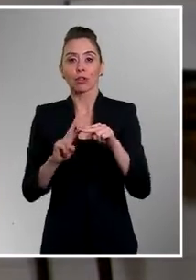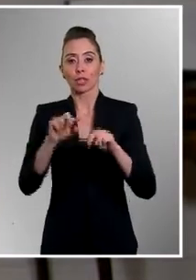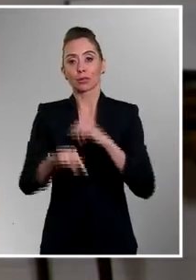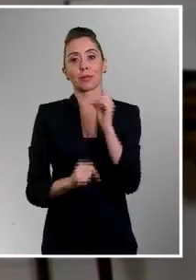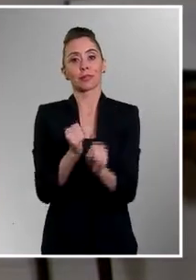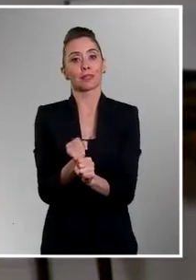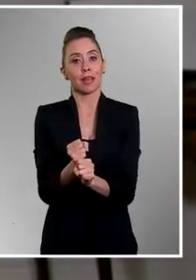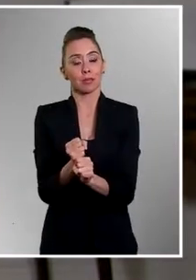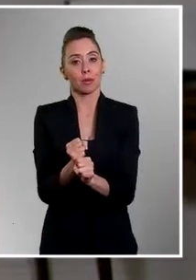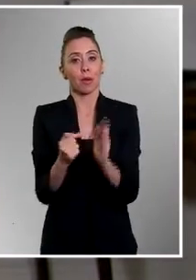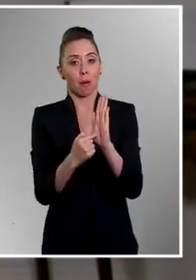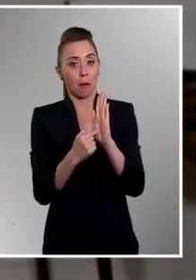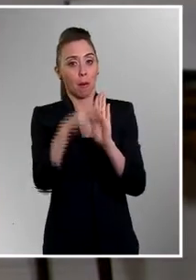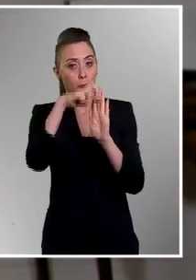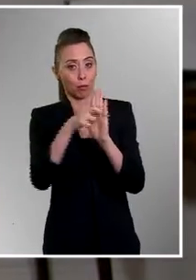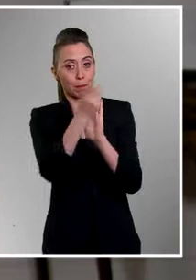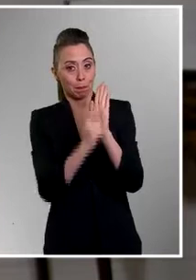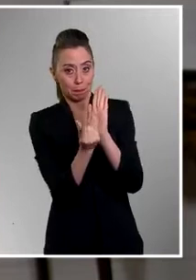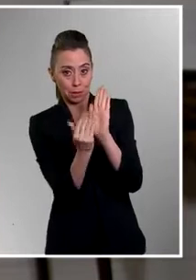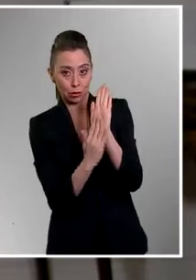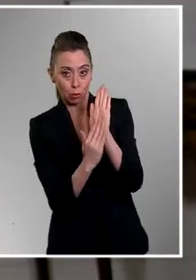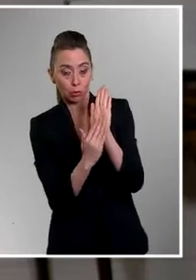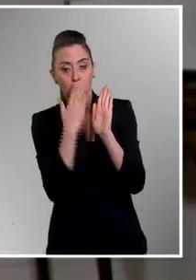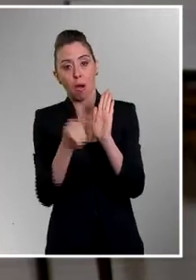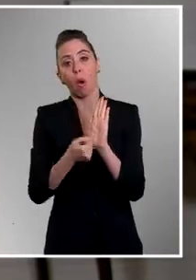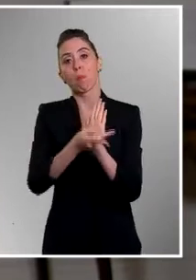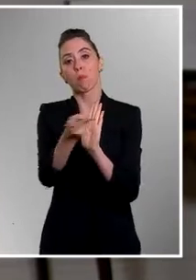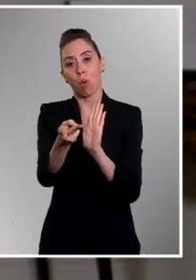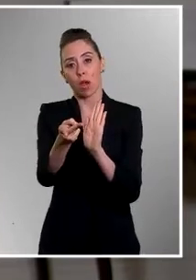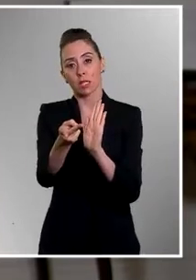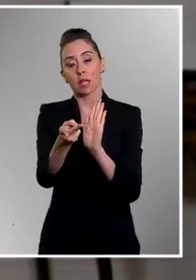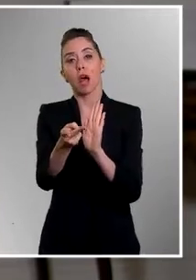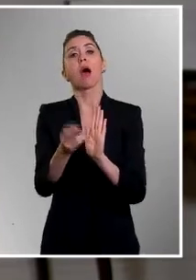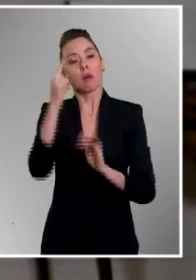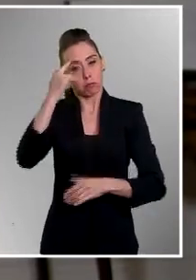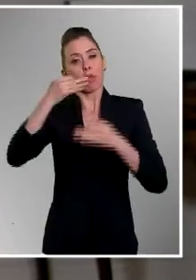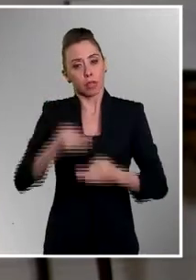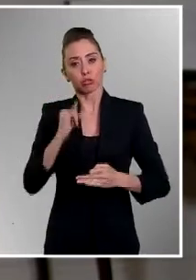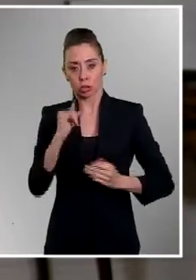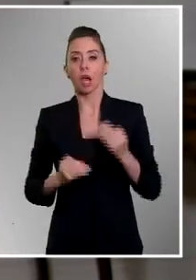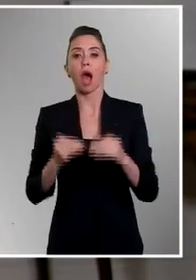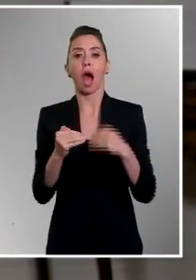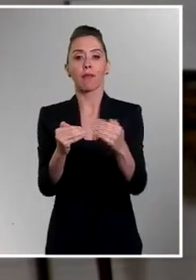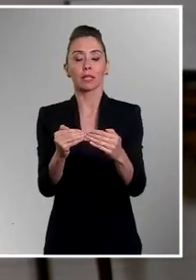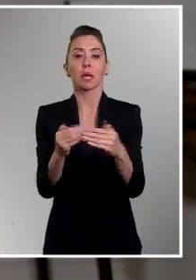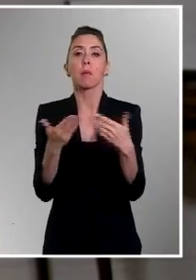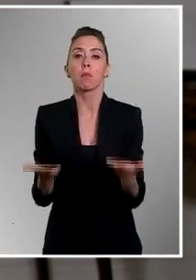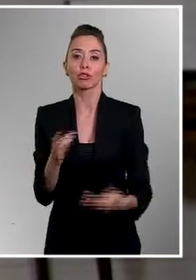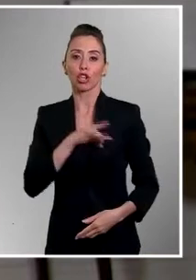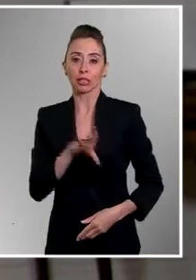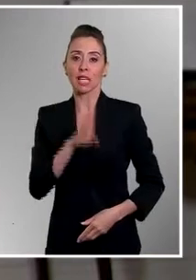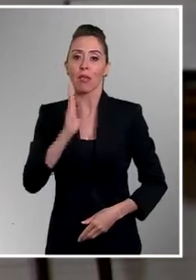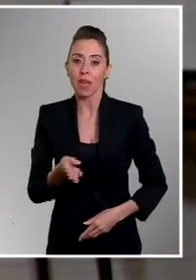año este presupuesto es la mejor demostración de que sostenemos nuestra voluntad de avanzar por eso chile